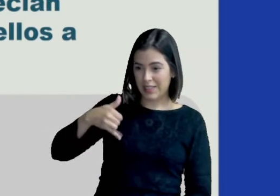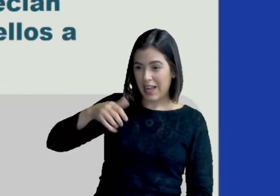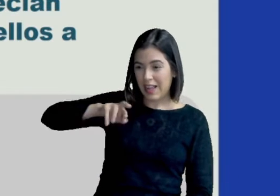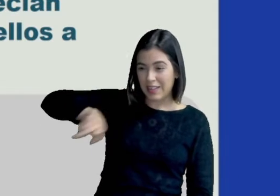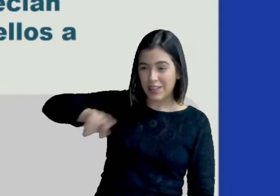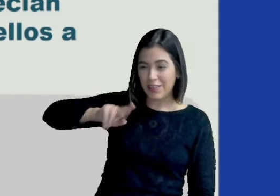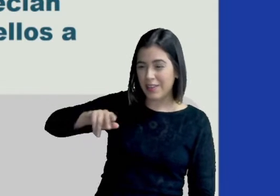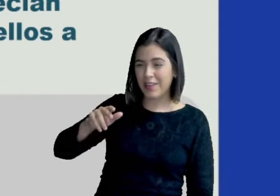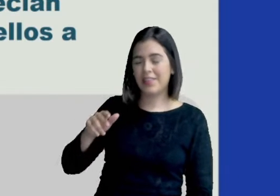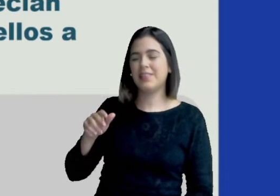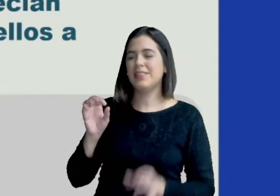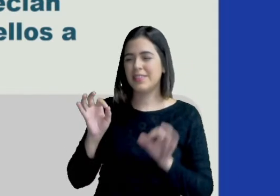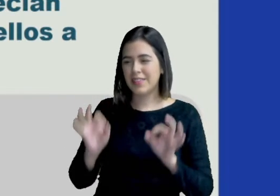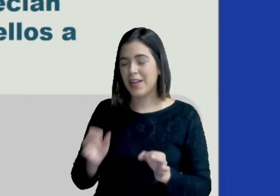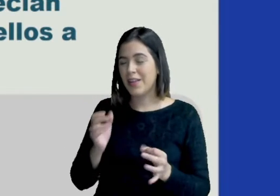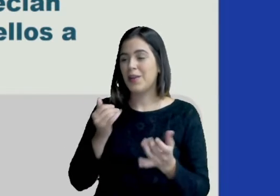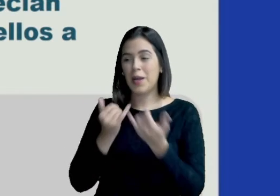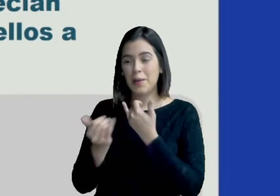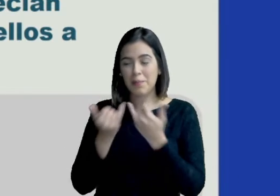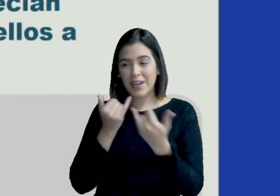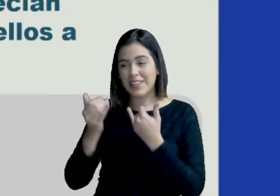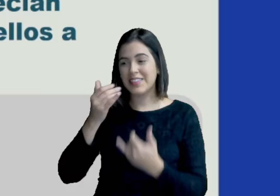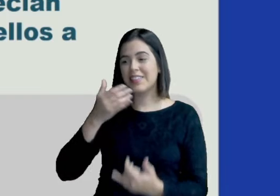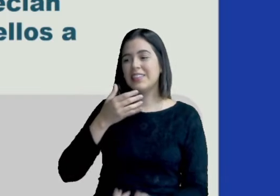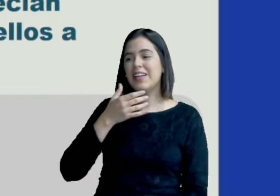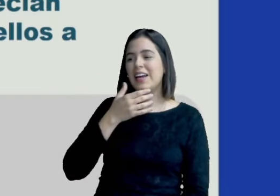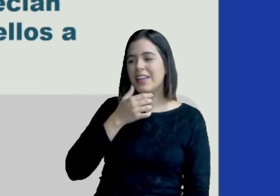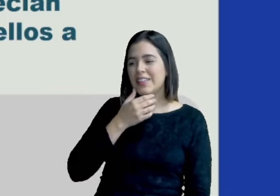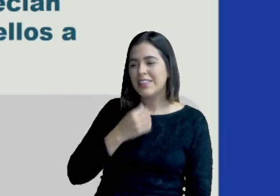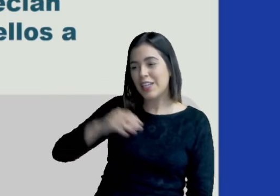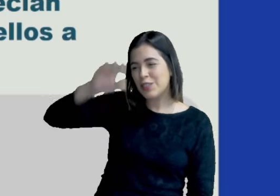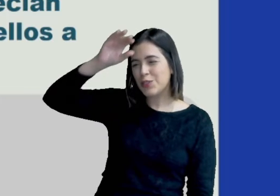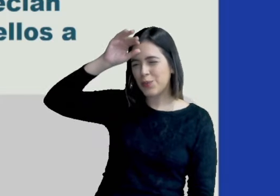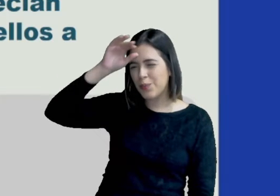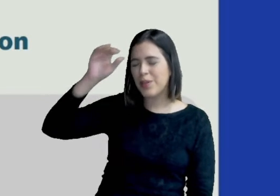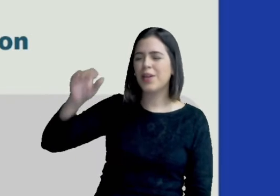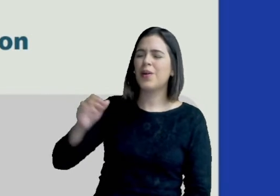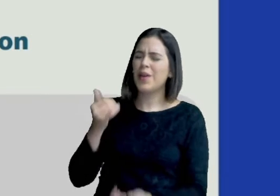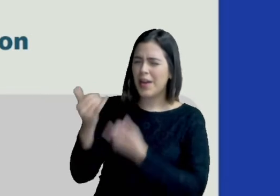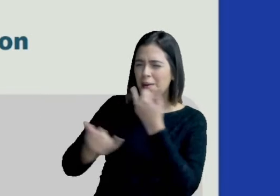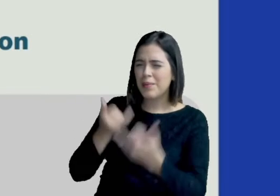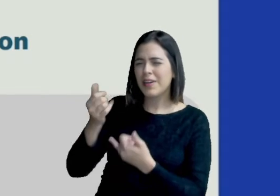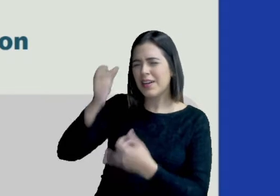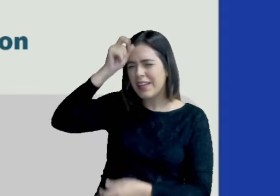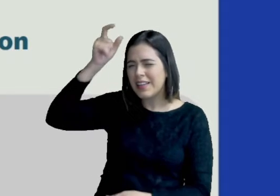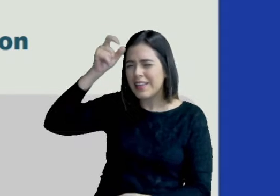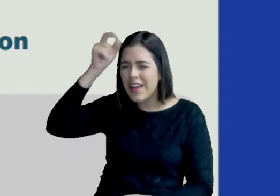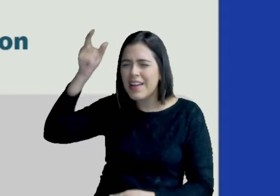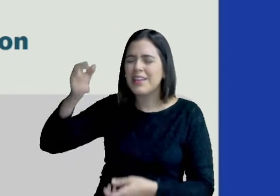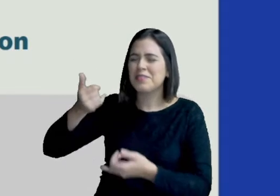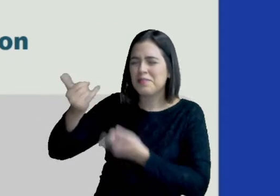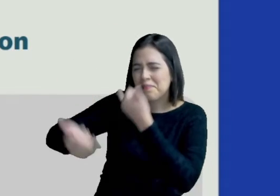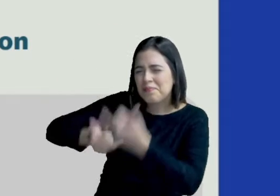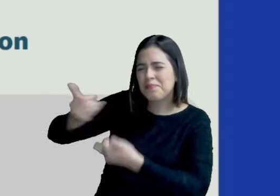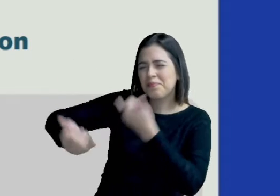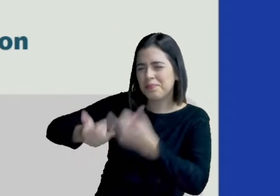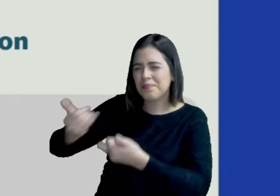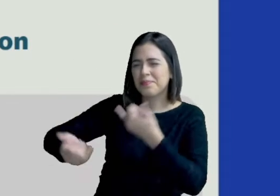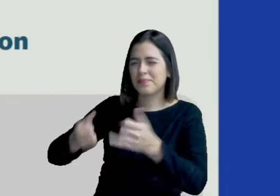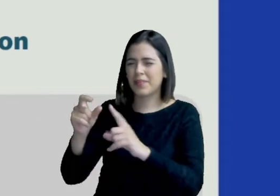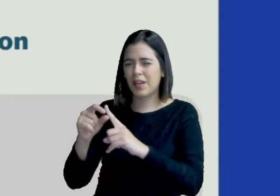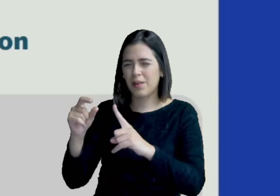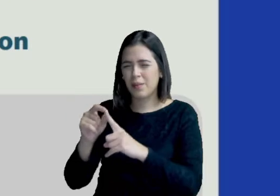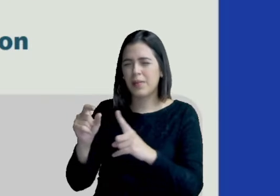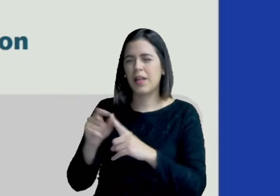sobrinos, y les leía cuentos y jugaba con ellos a inventar palabras. Cortázar vivió en muchas